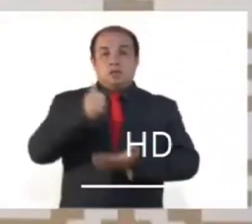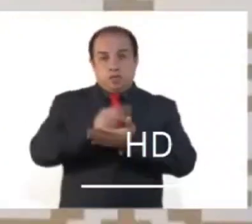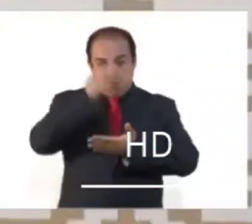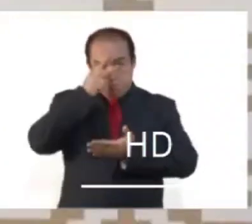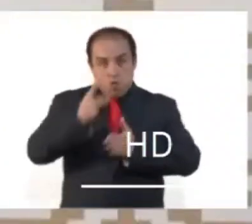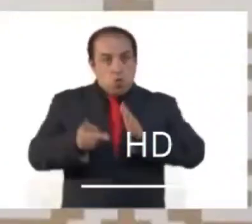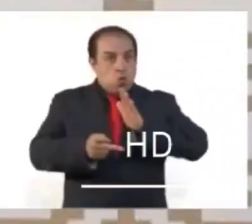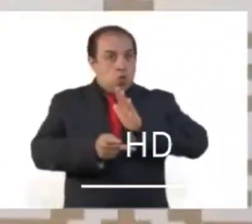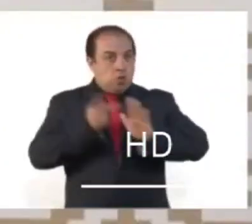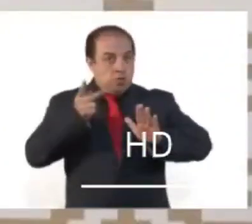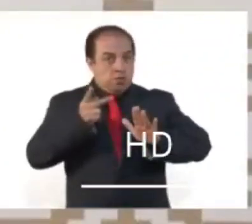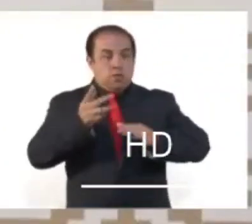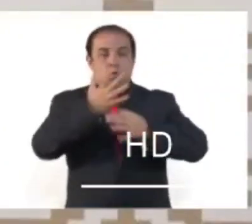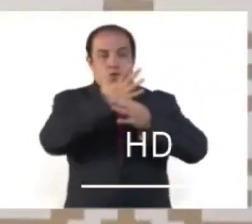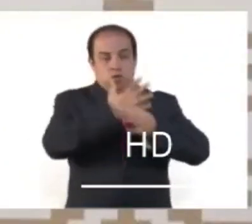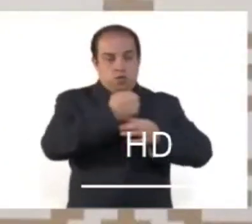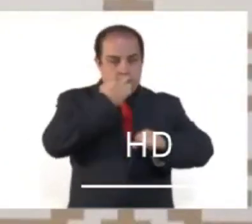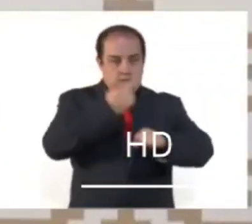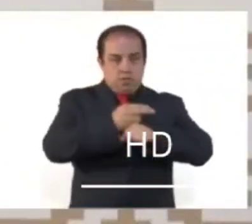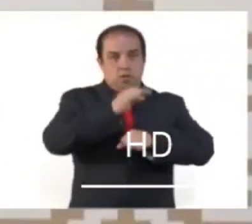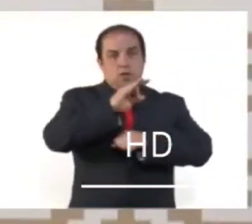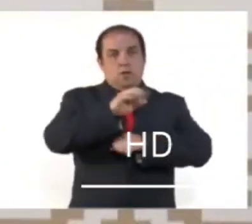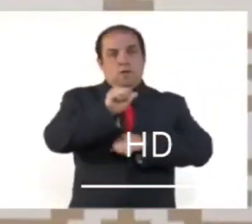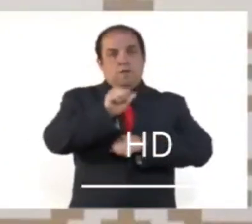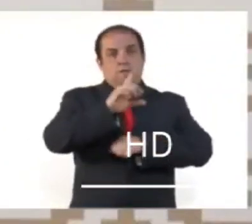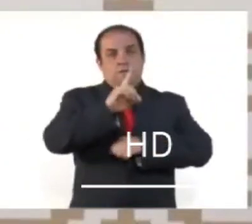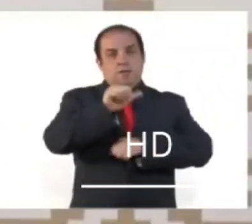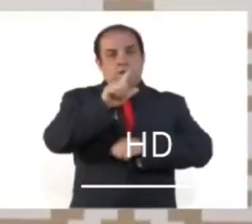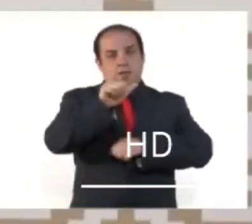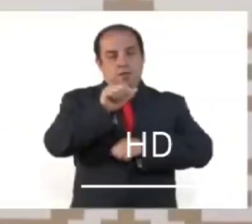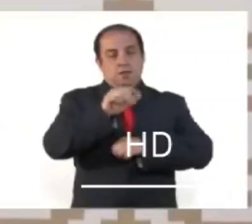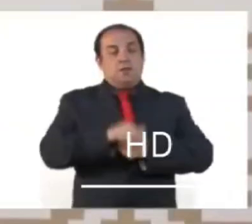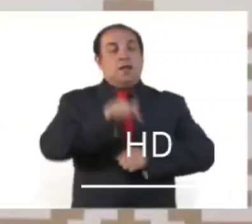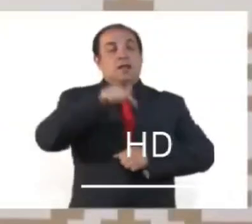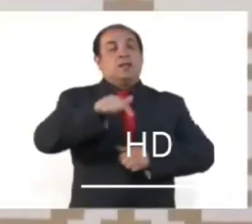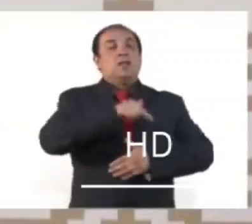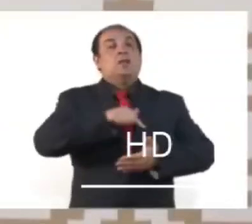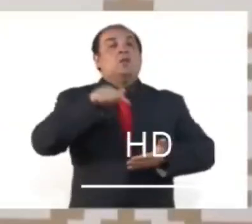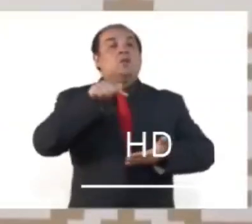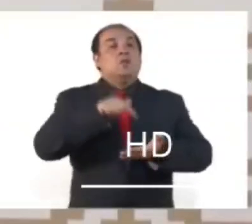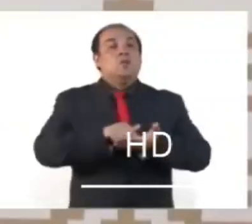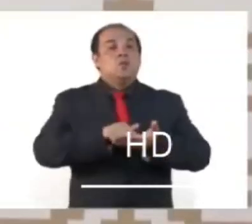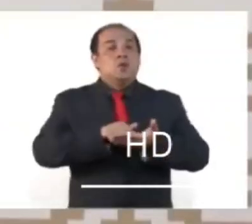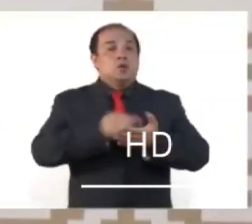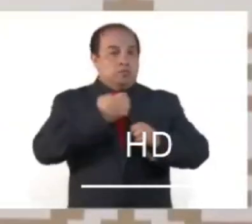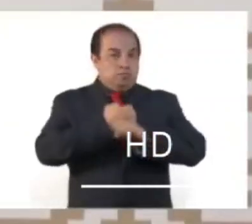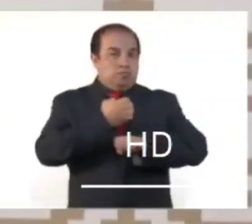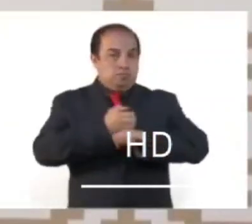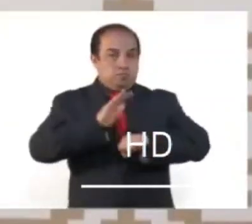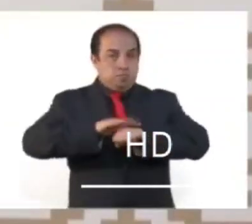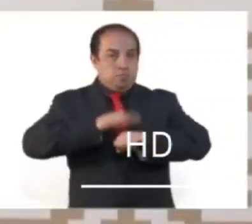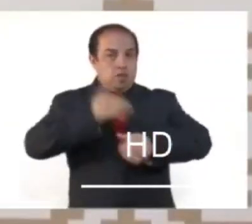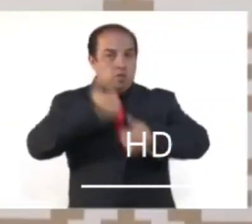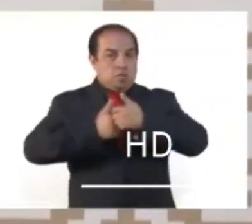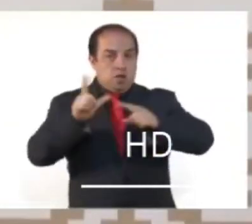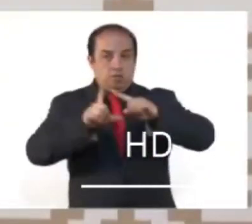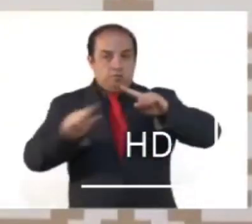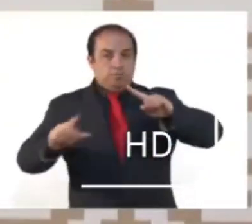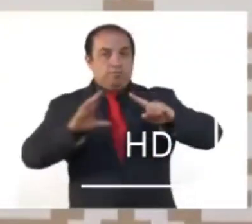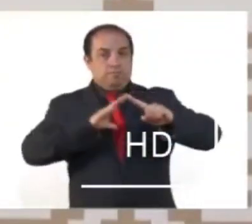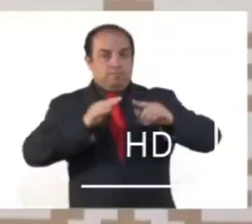México, como lo dijo aquí el secretario Fatlala, es la entidad más competitiva del